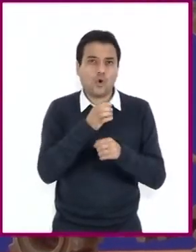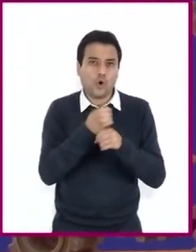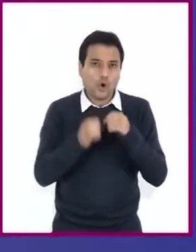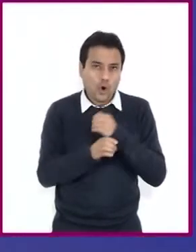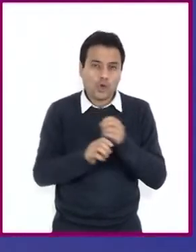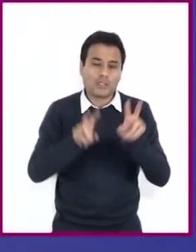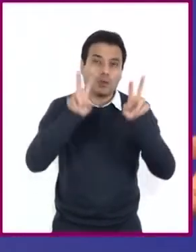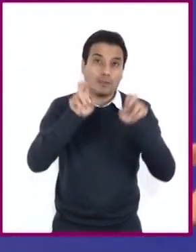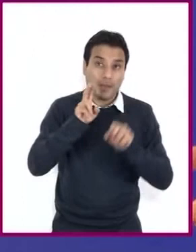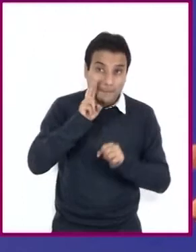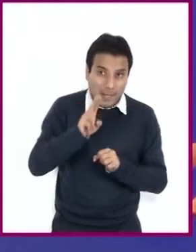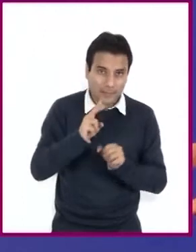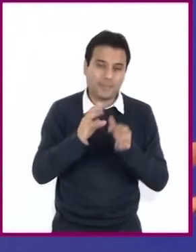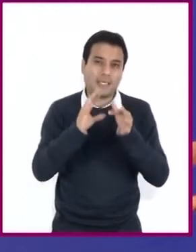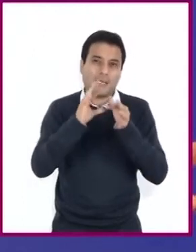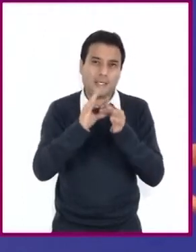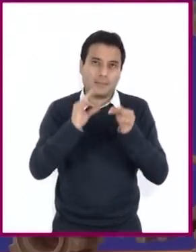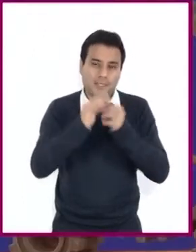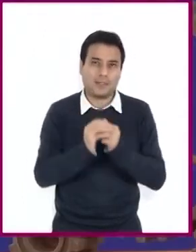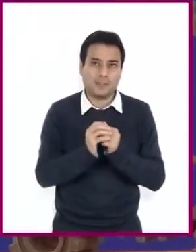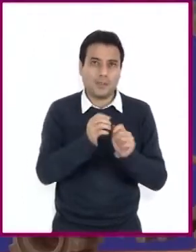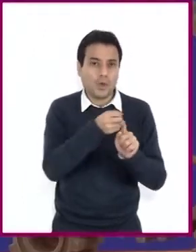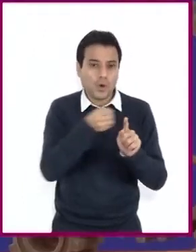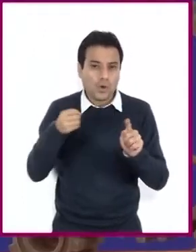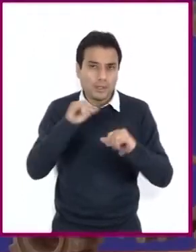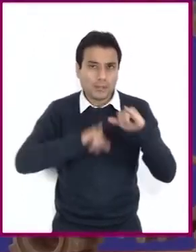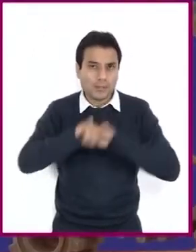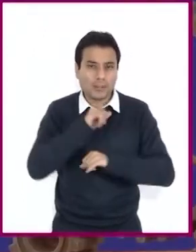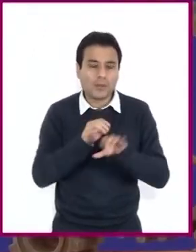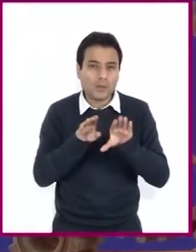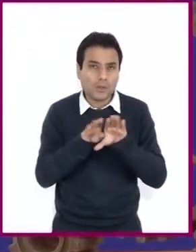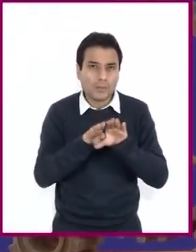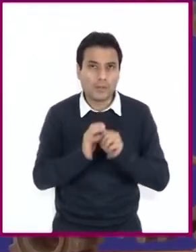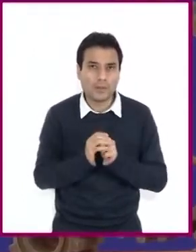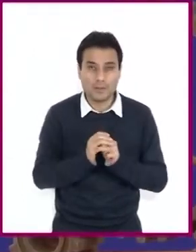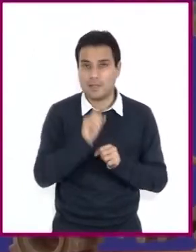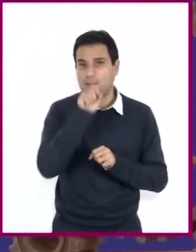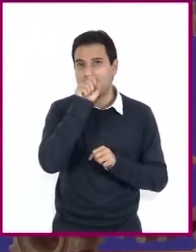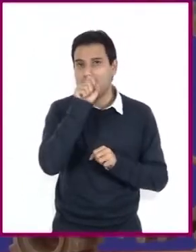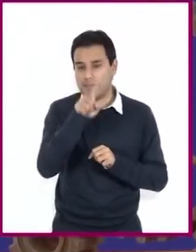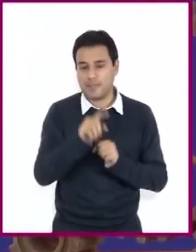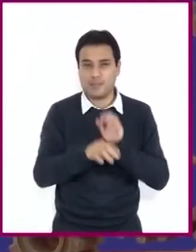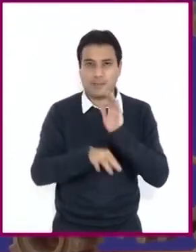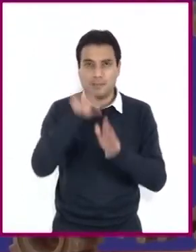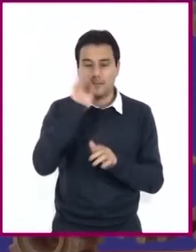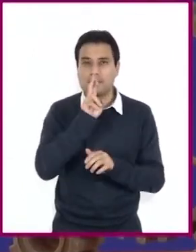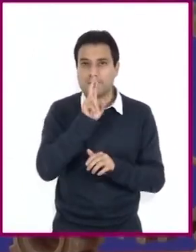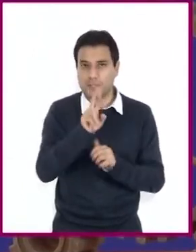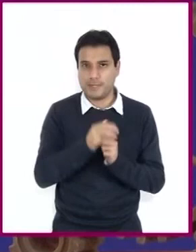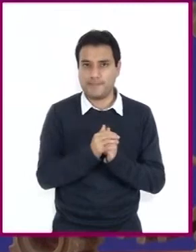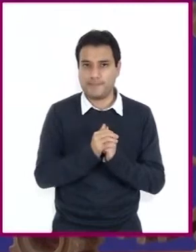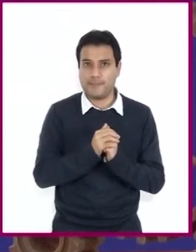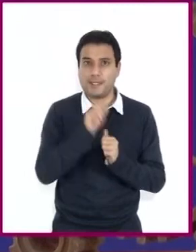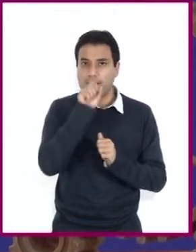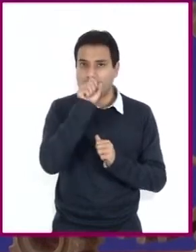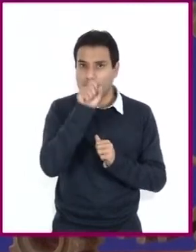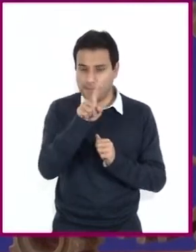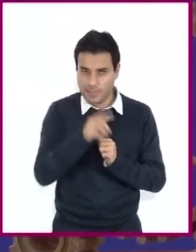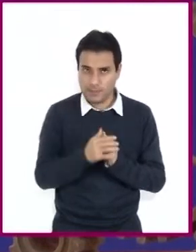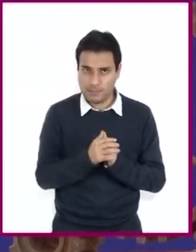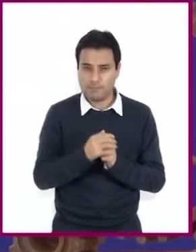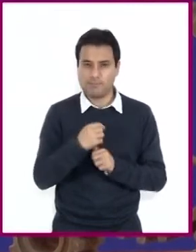observado, del procedimiento de experimentación, de los resultados obtenidos y la deducción